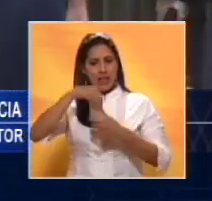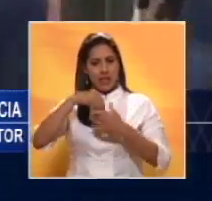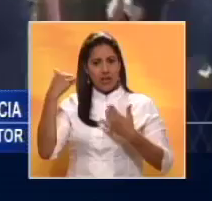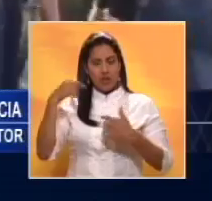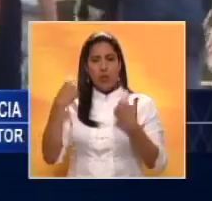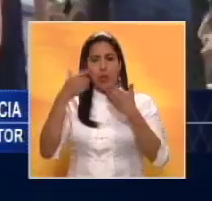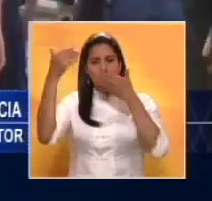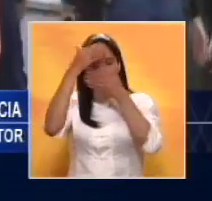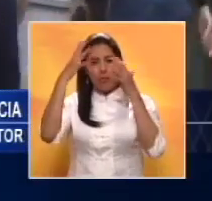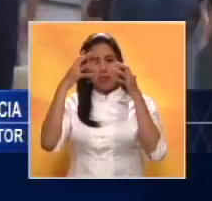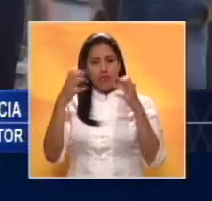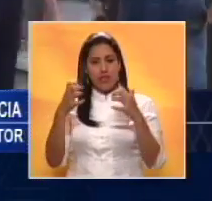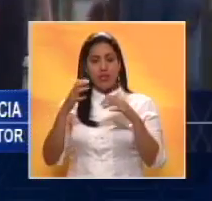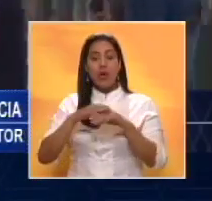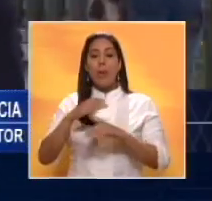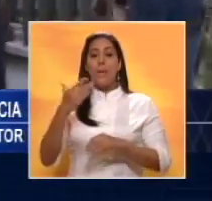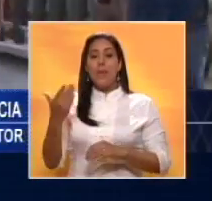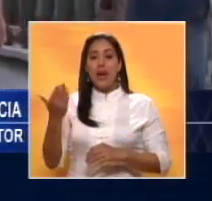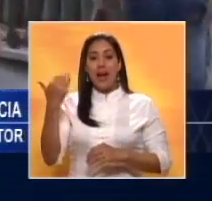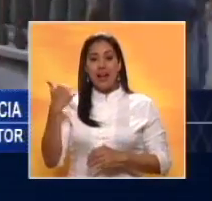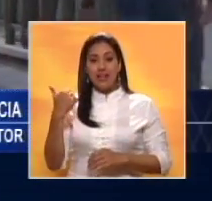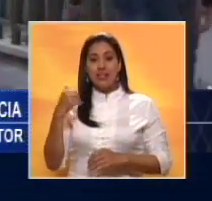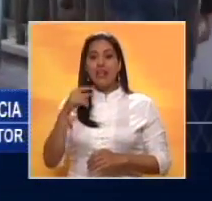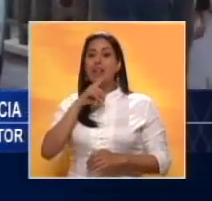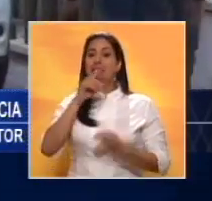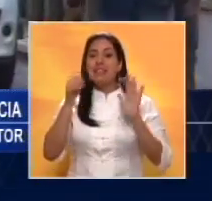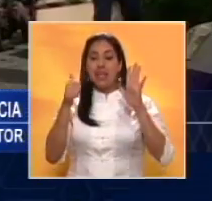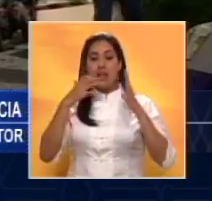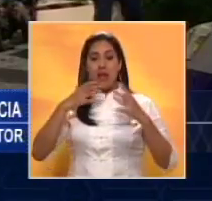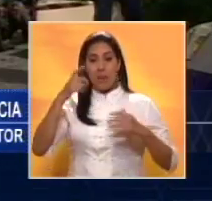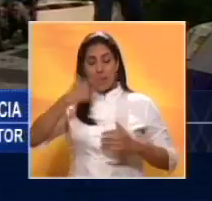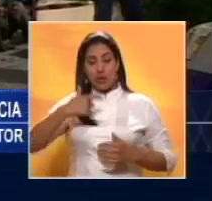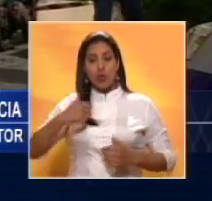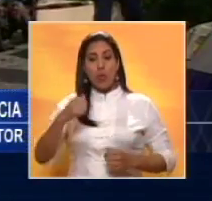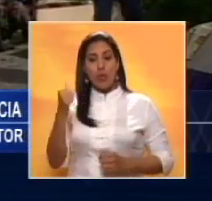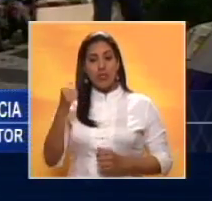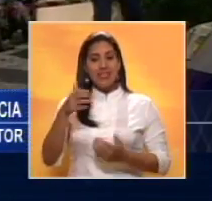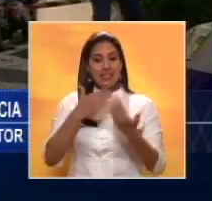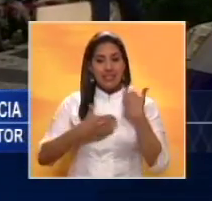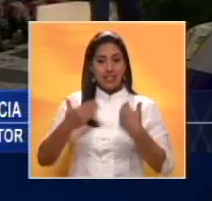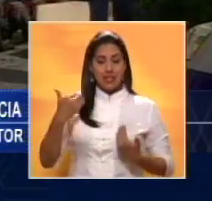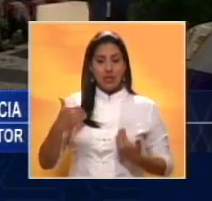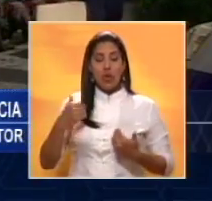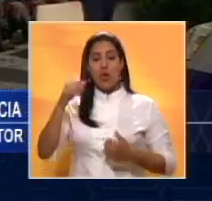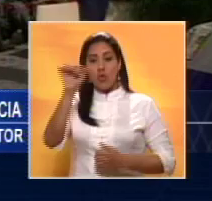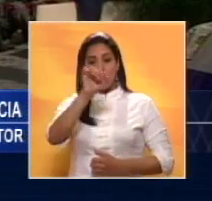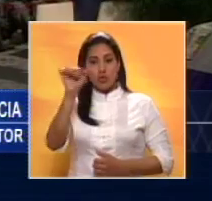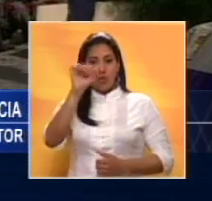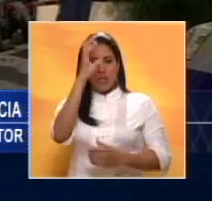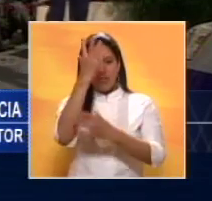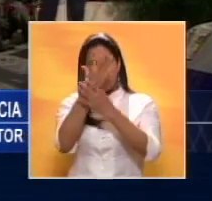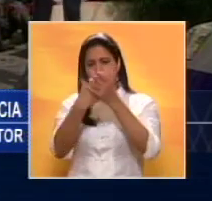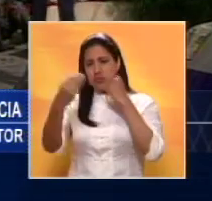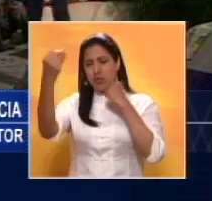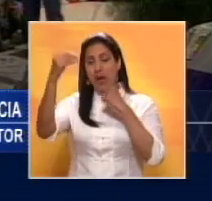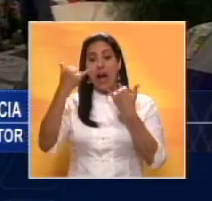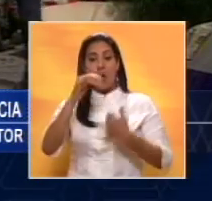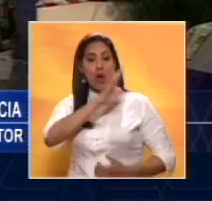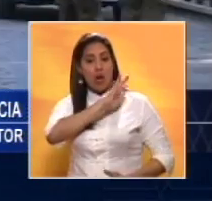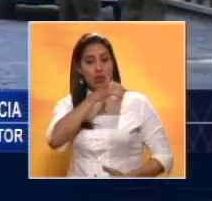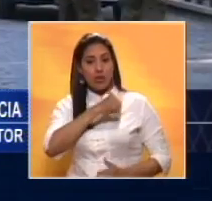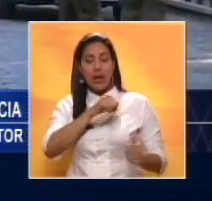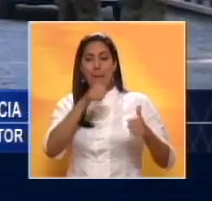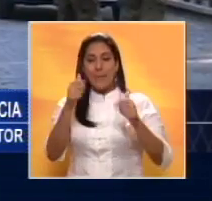fuerzas antiterroristas. Tras el hecho, 6 uniformados resultaron heridos. El conductor se dio a la fuga y las